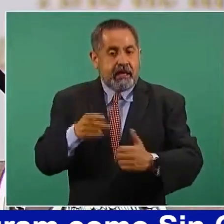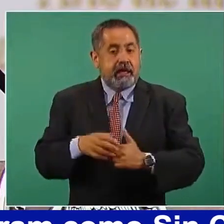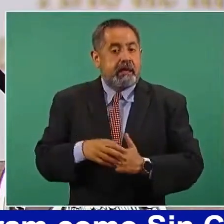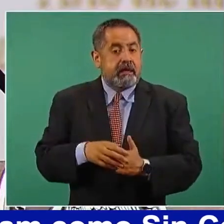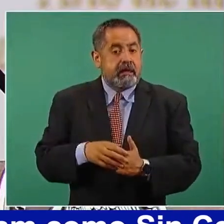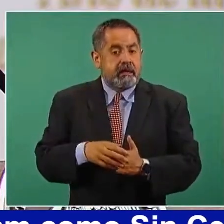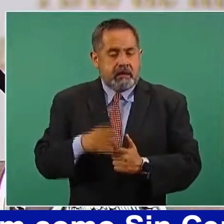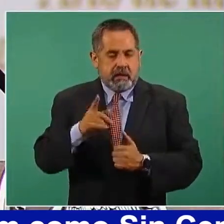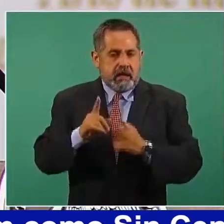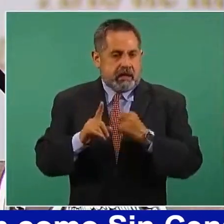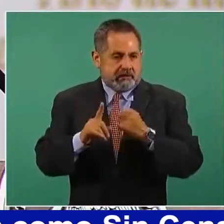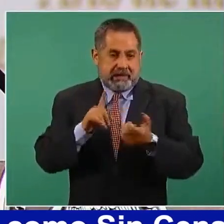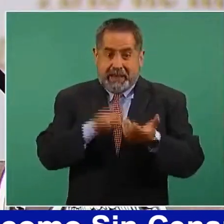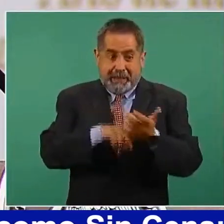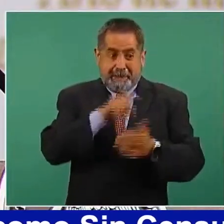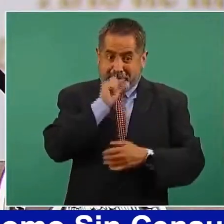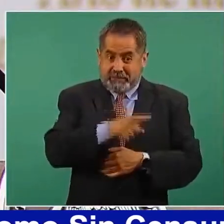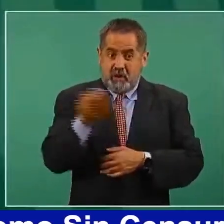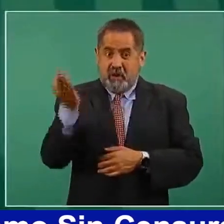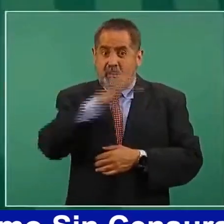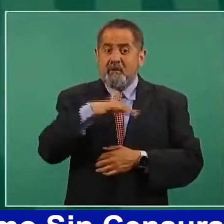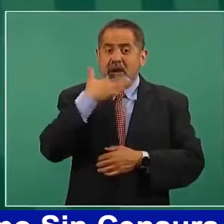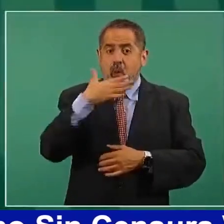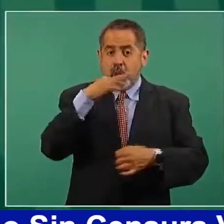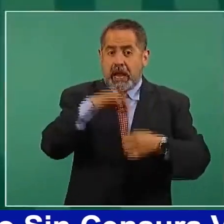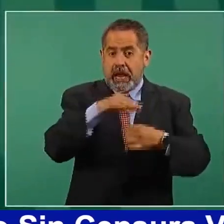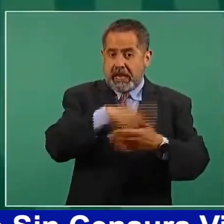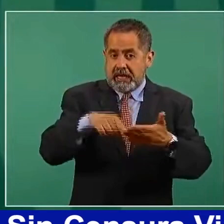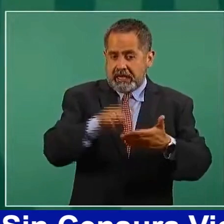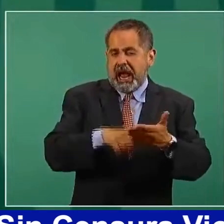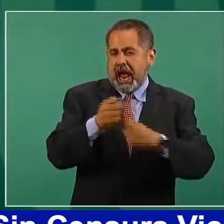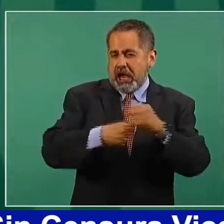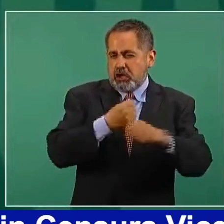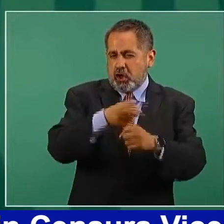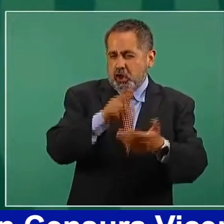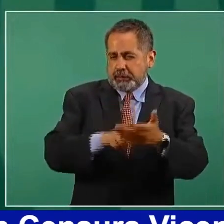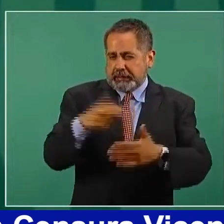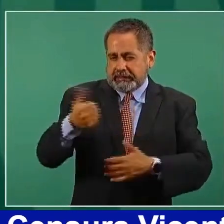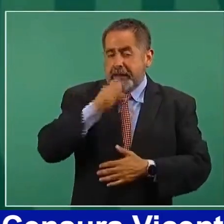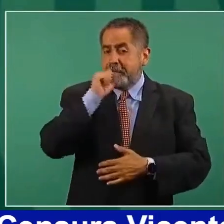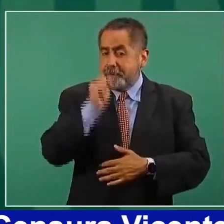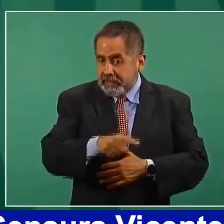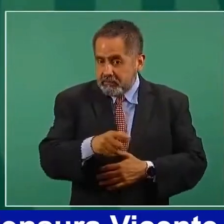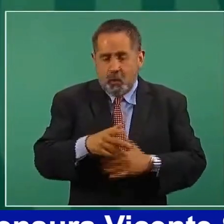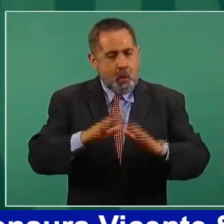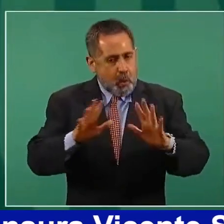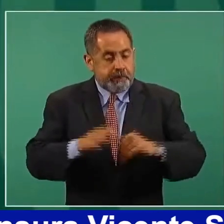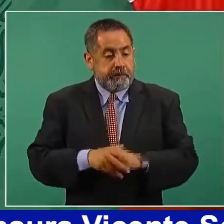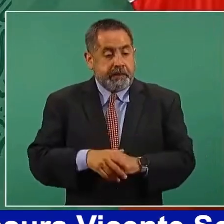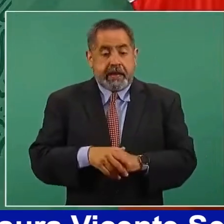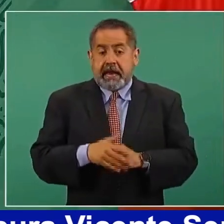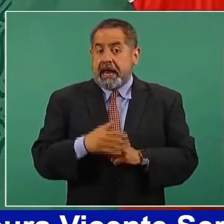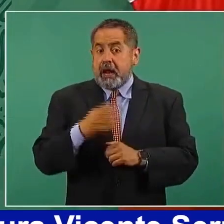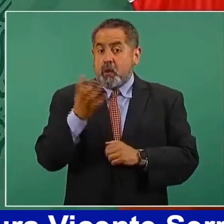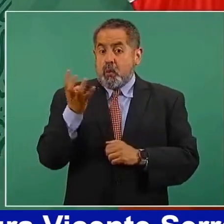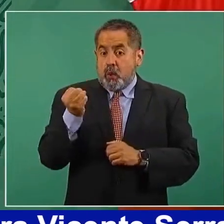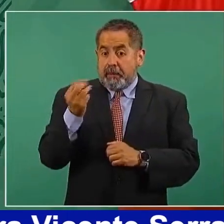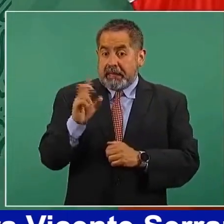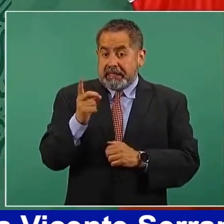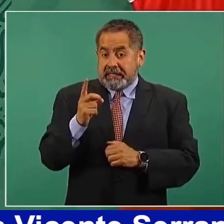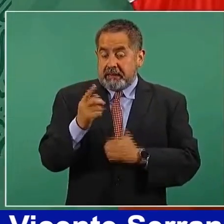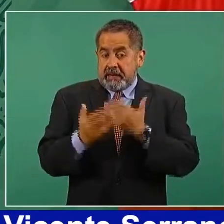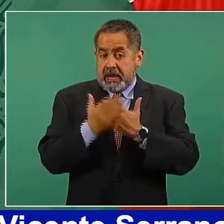que derivó en un fraude electoral del 2006. Esa mañana del 9 de diciembre